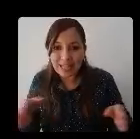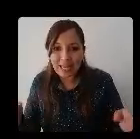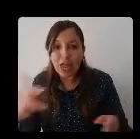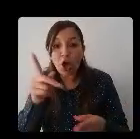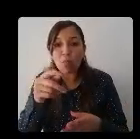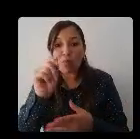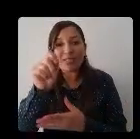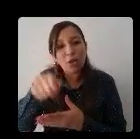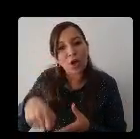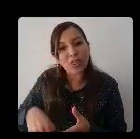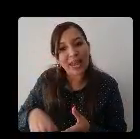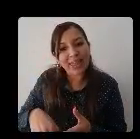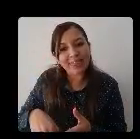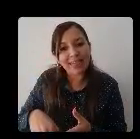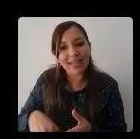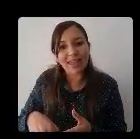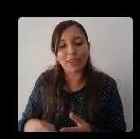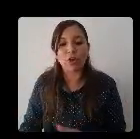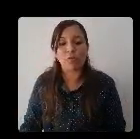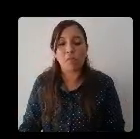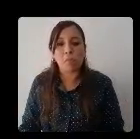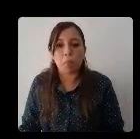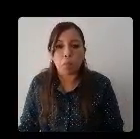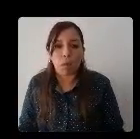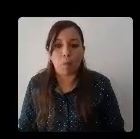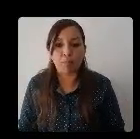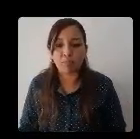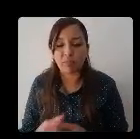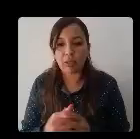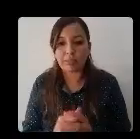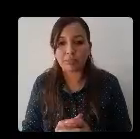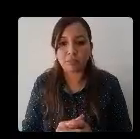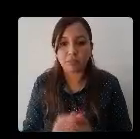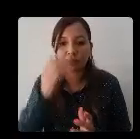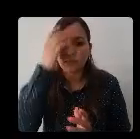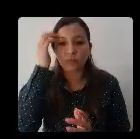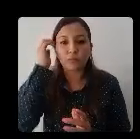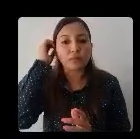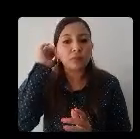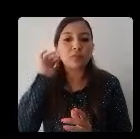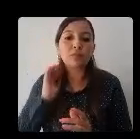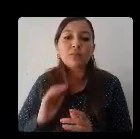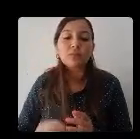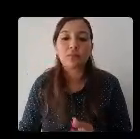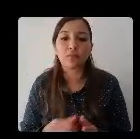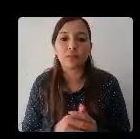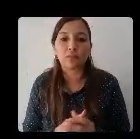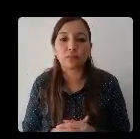están escuchando y que de pronto después quieran ir al Araos a conocer tu emprendimiento? ¿Cómo los